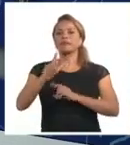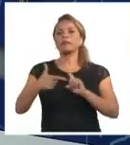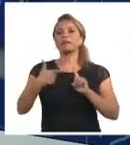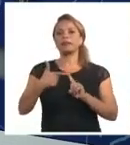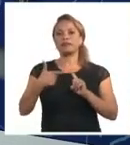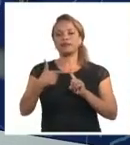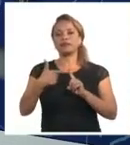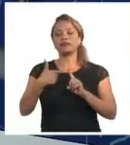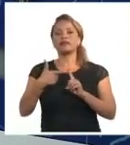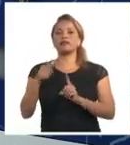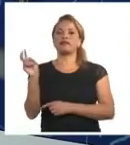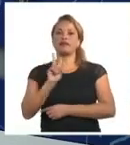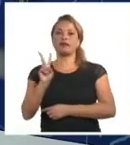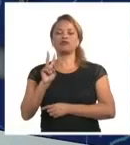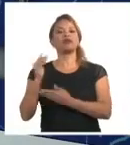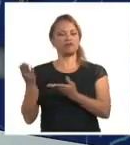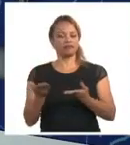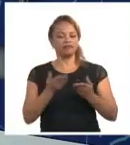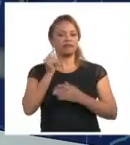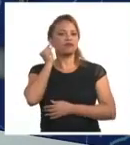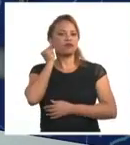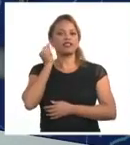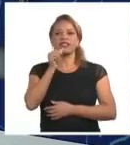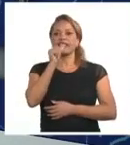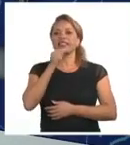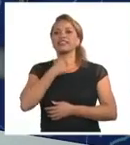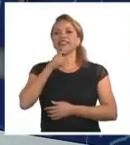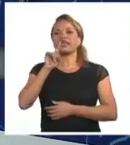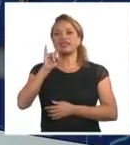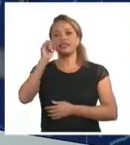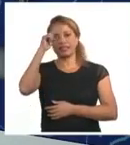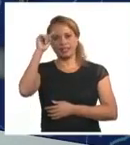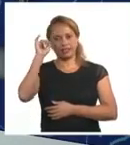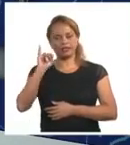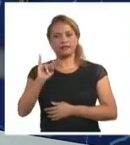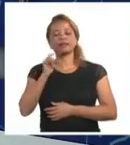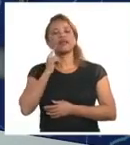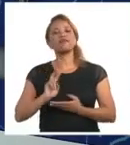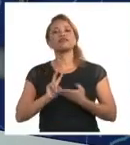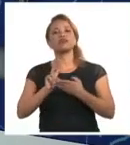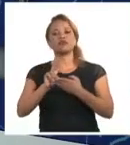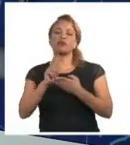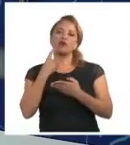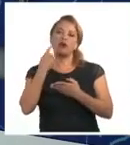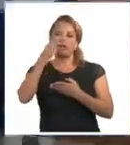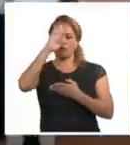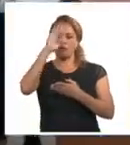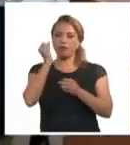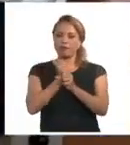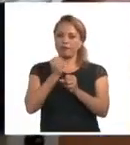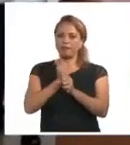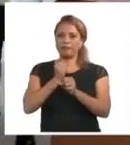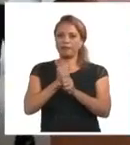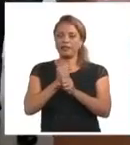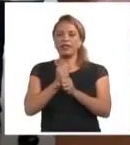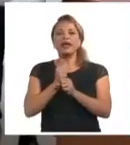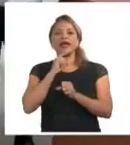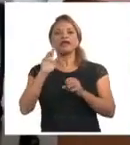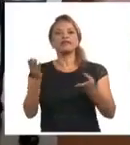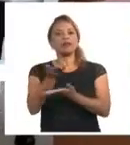República Bolivariana de Venezuela, Delcy Rodríguez Gómez, quien realizó una visita de trabajo a nuestro país. Durante el encuentro, ambos